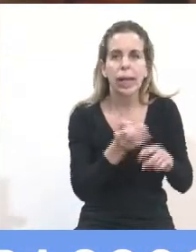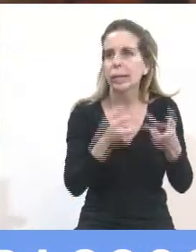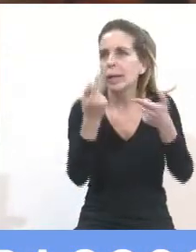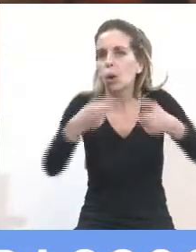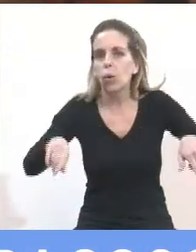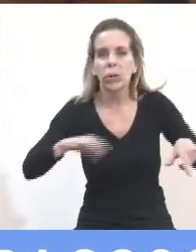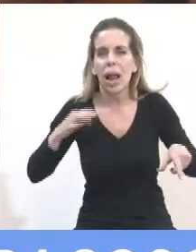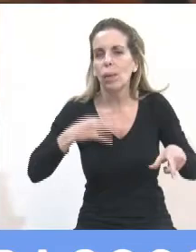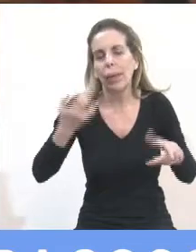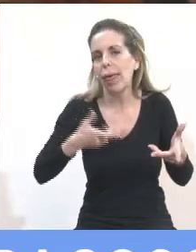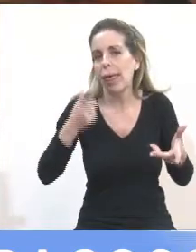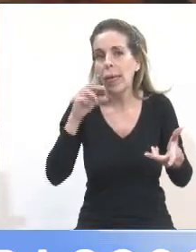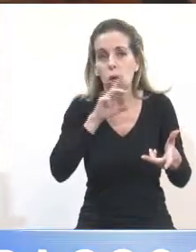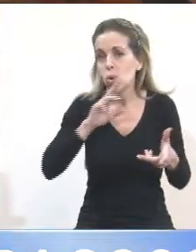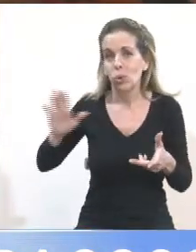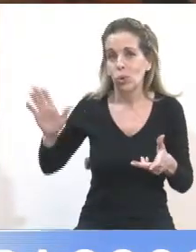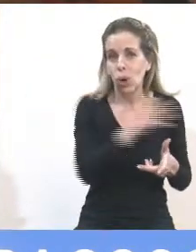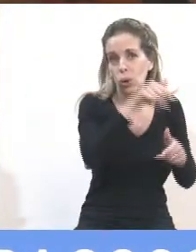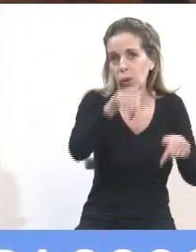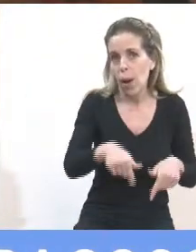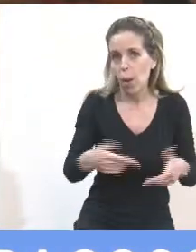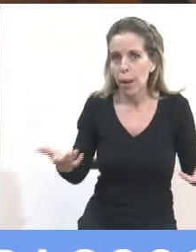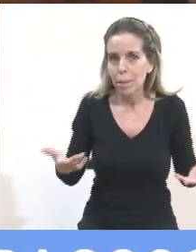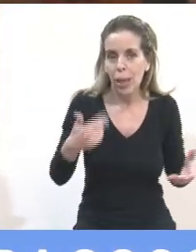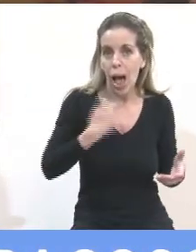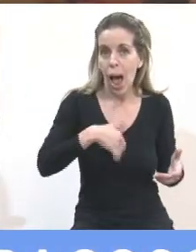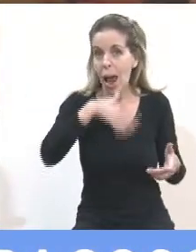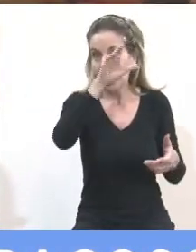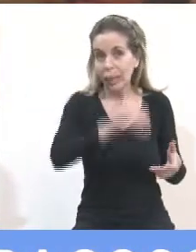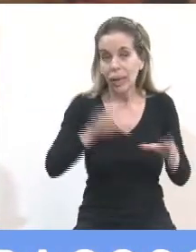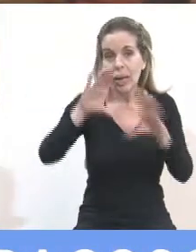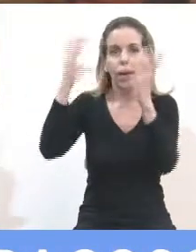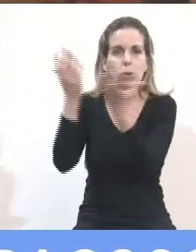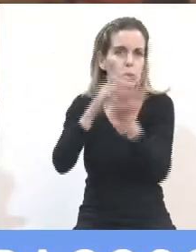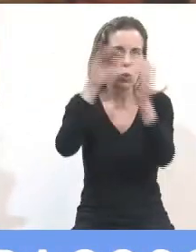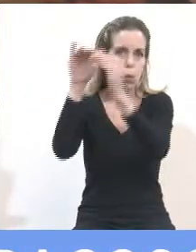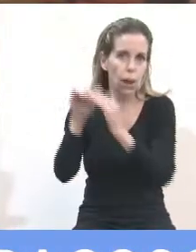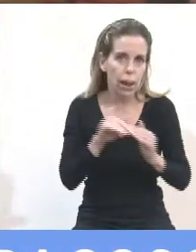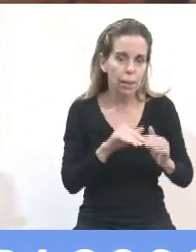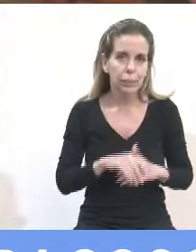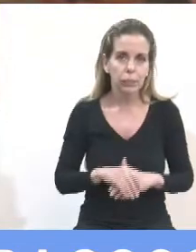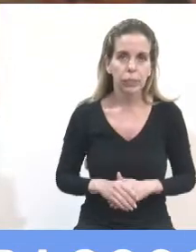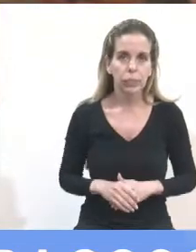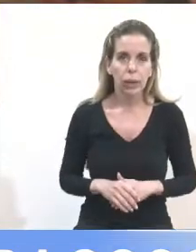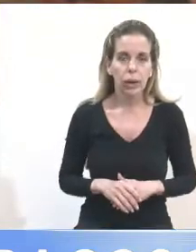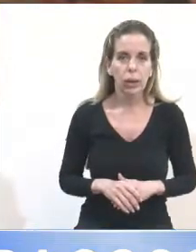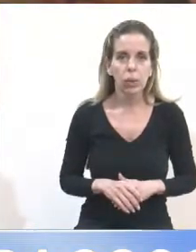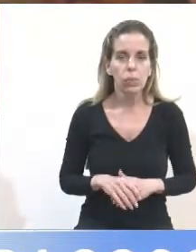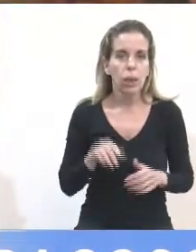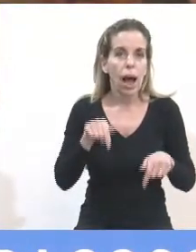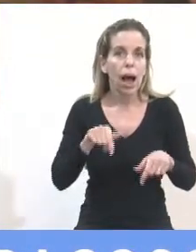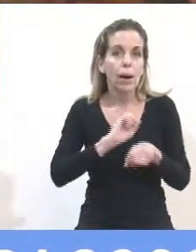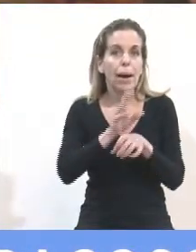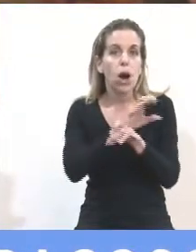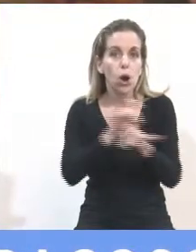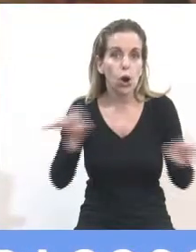vida de todas y todos en nuestro país y, por supuesto, en el mundo. En el marco de la